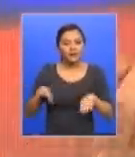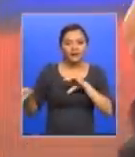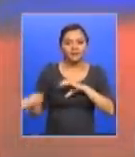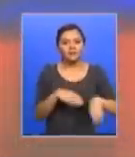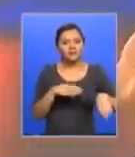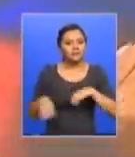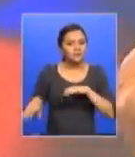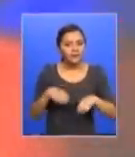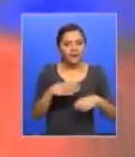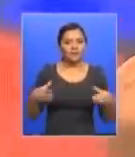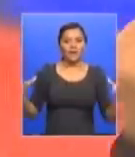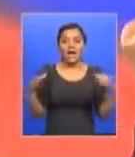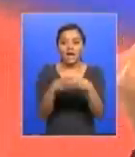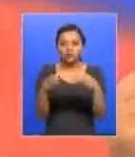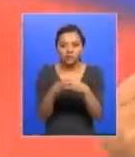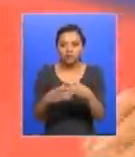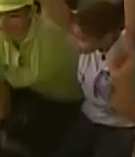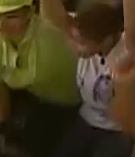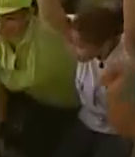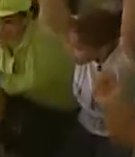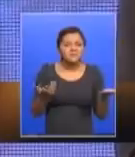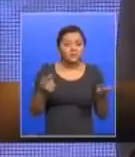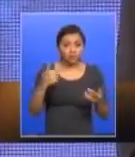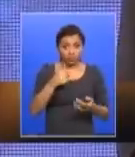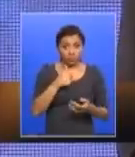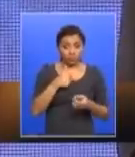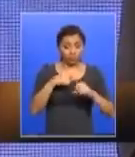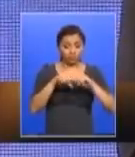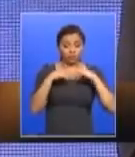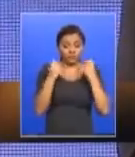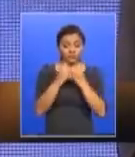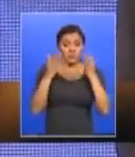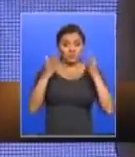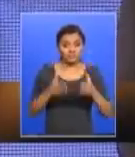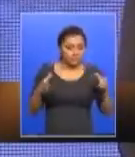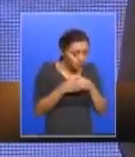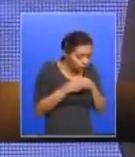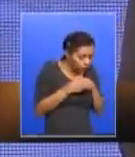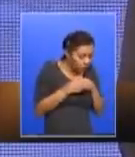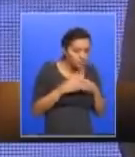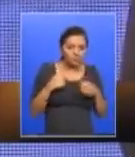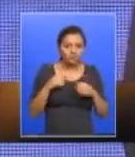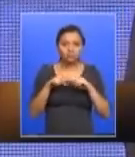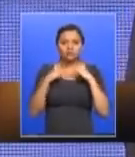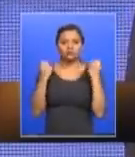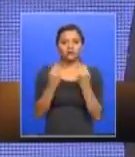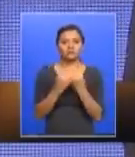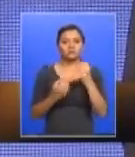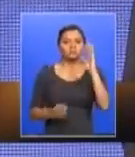colectiva, asociatividad, unión. Para redistribuir riqueza